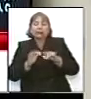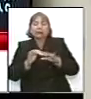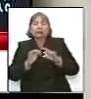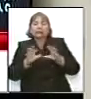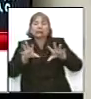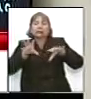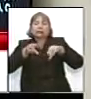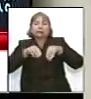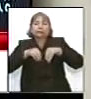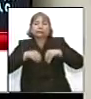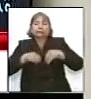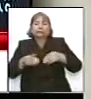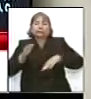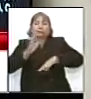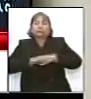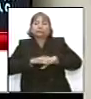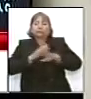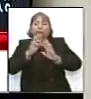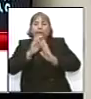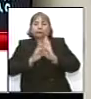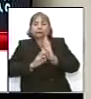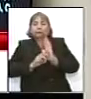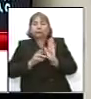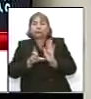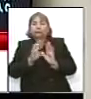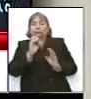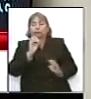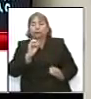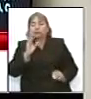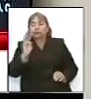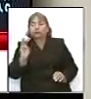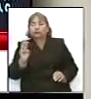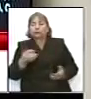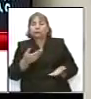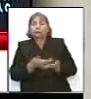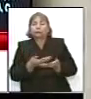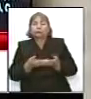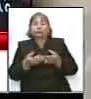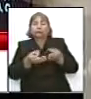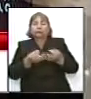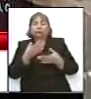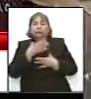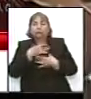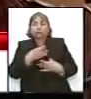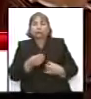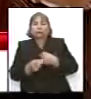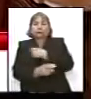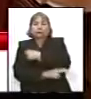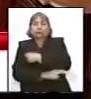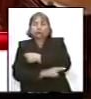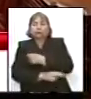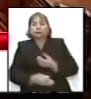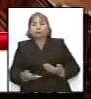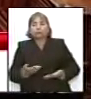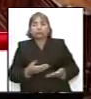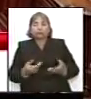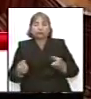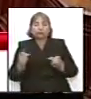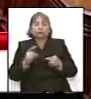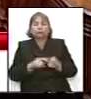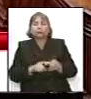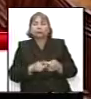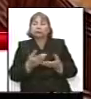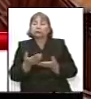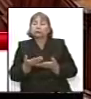del dictamen recaído del proyecto de ley 1906, que propone declarar de interés nacional la promoción e inclusión